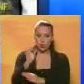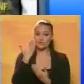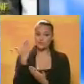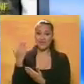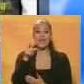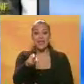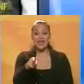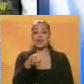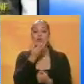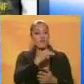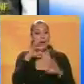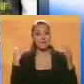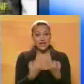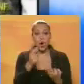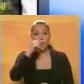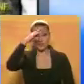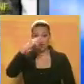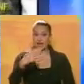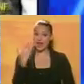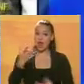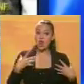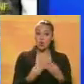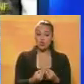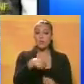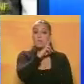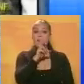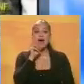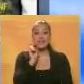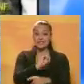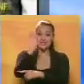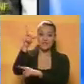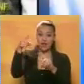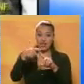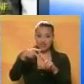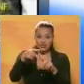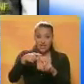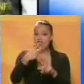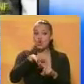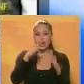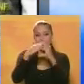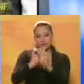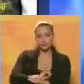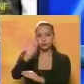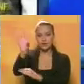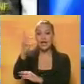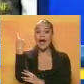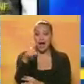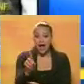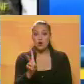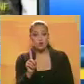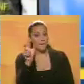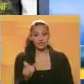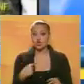Según contaron sus familiares, el general Moreno se encontraba junto a su madre, llevando a una tía a su lugar de residencia, cuando fue abordado